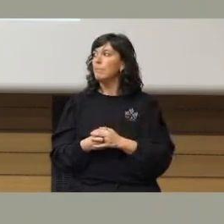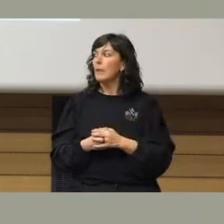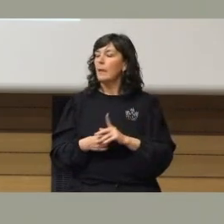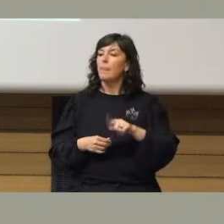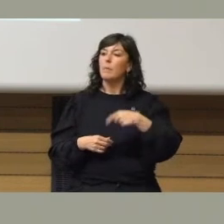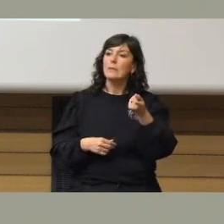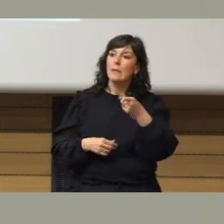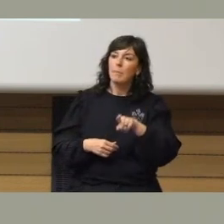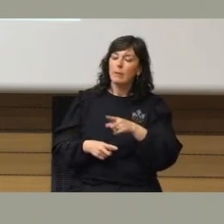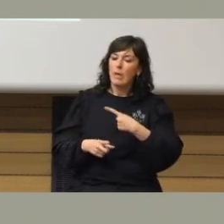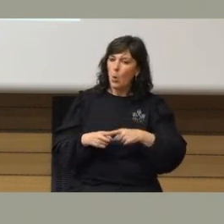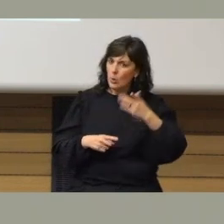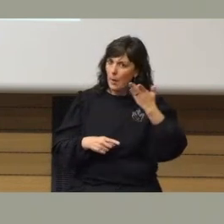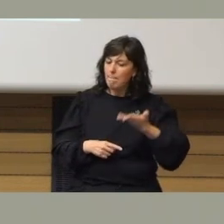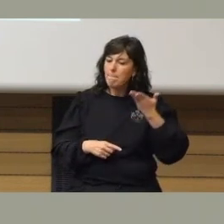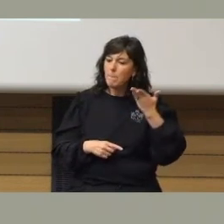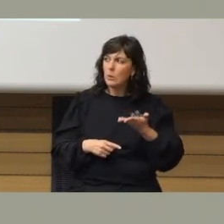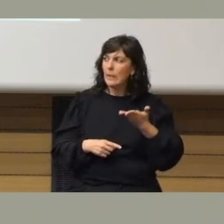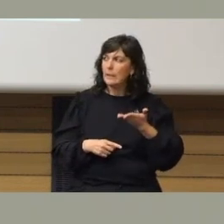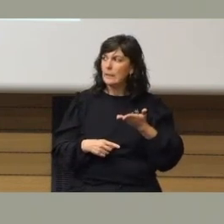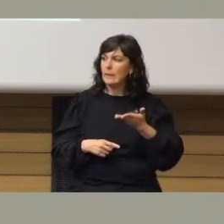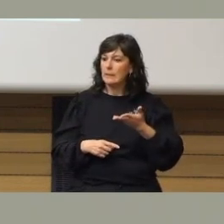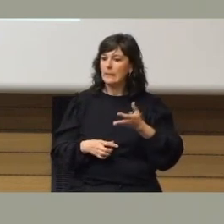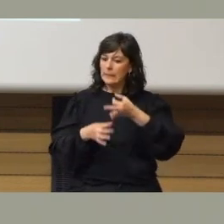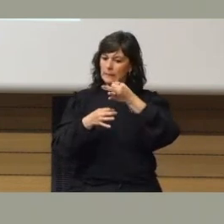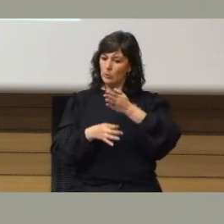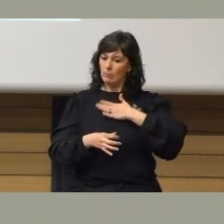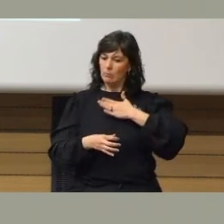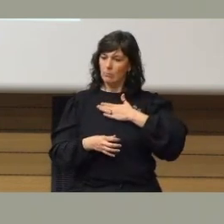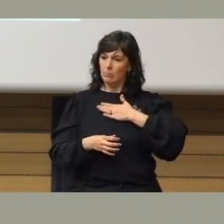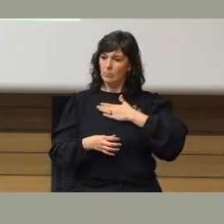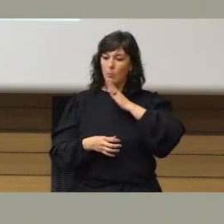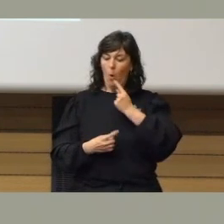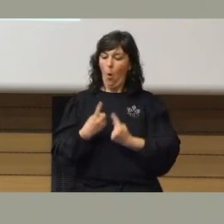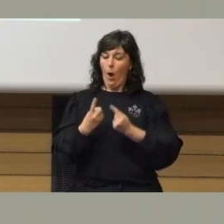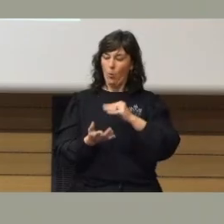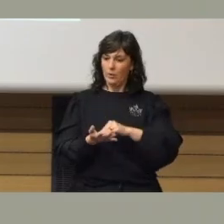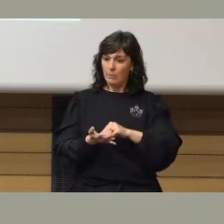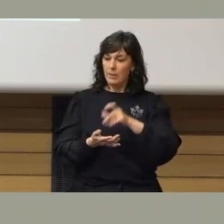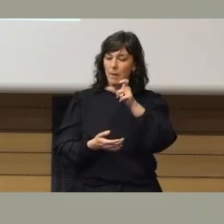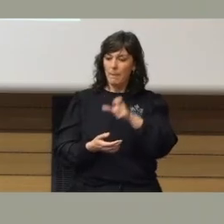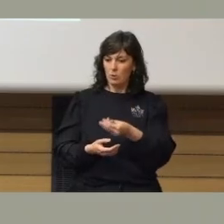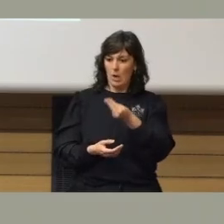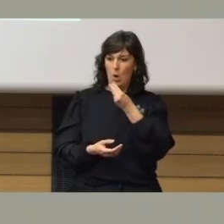una cosa muy importante, nuestra seguridad. A veces las personas que consumen sustancias son